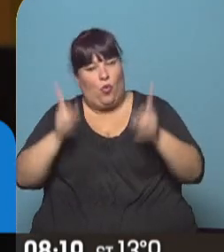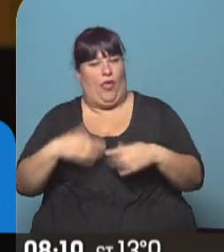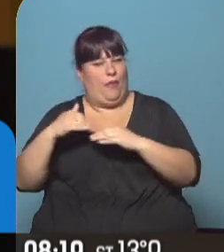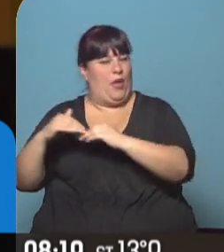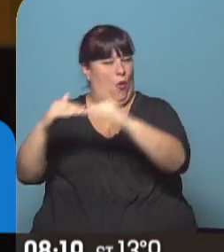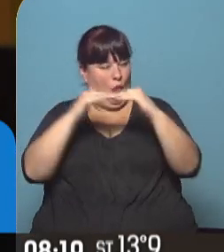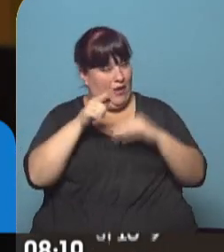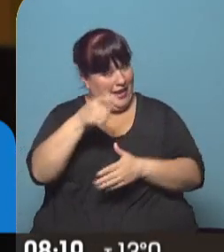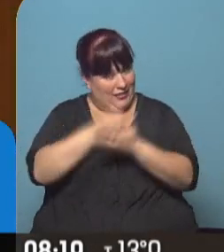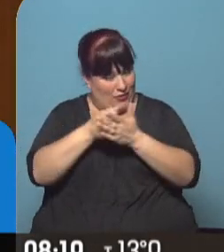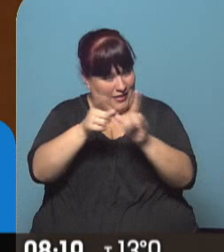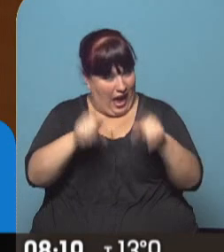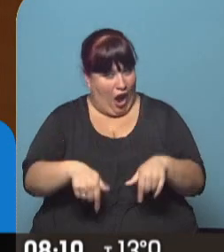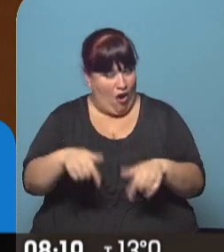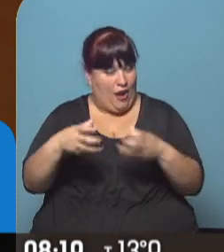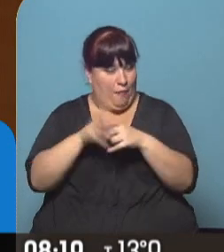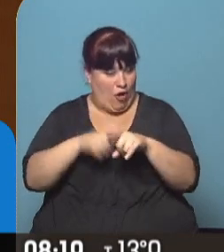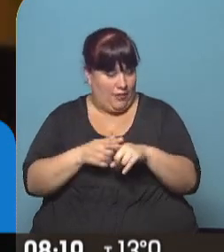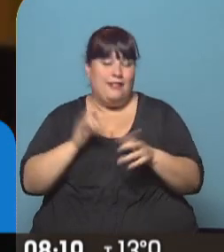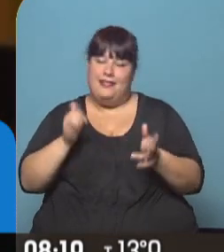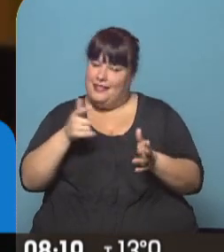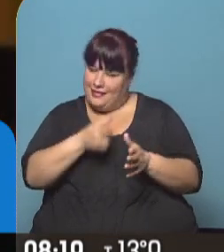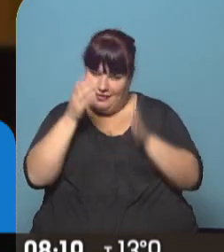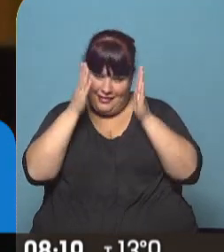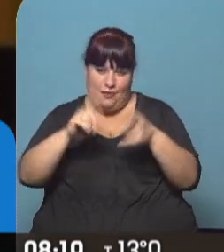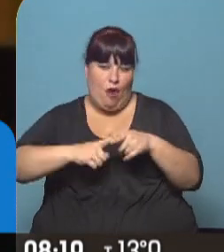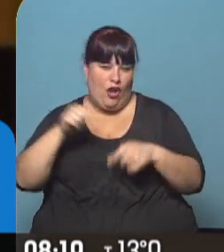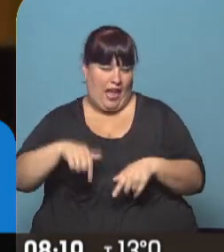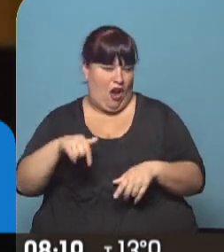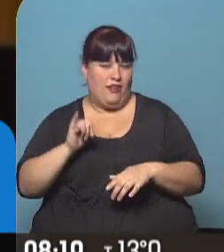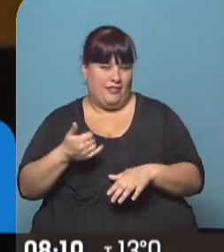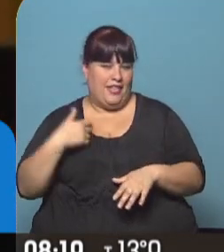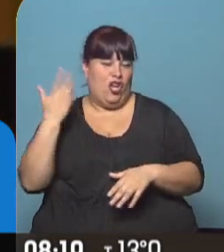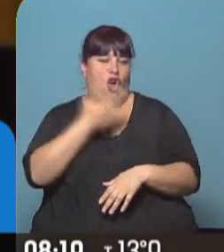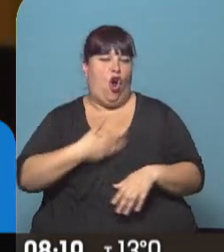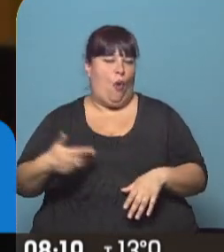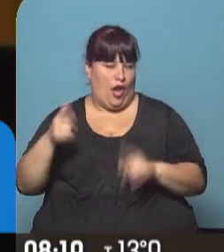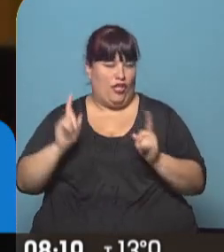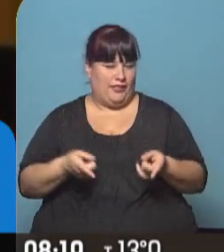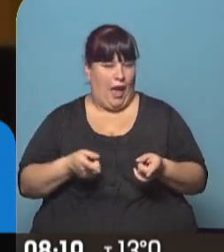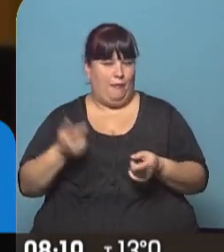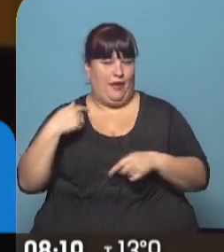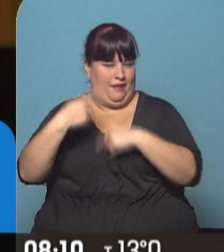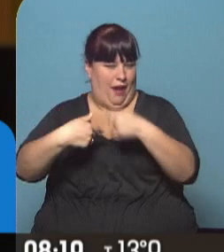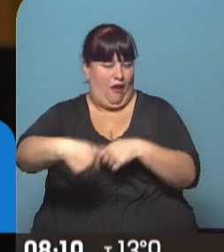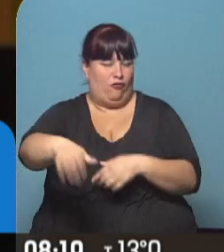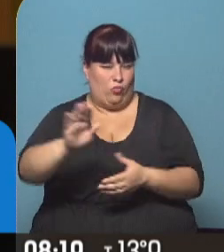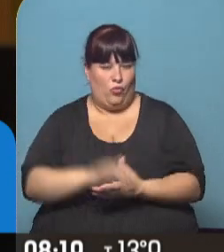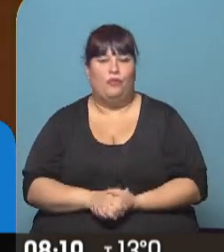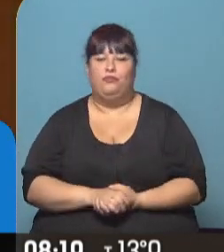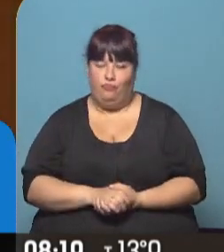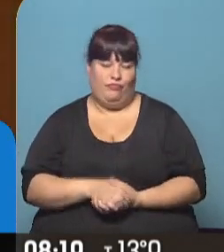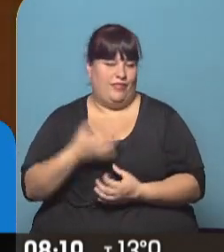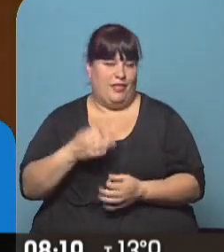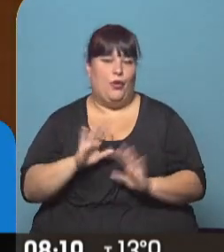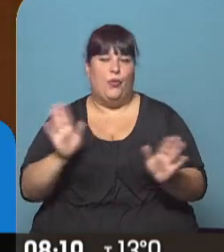ese es el desafío de ustedes ahora como dirigentes también ese es el desafío de la política vendido hambre y de los gobiernos que vienen de aquí en adelante claro